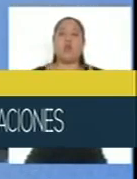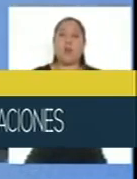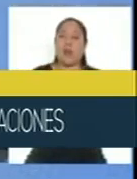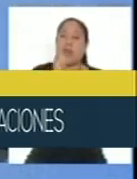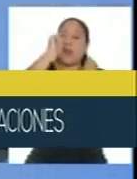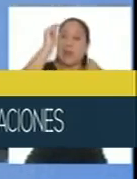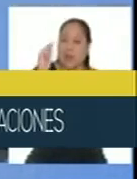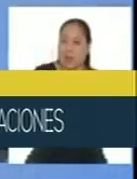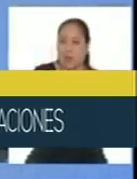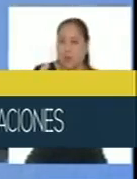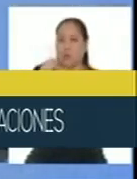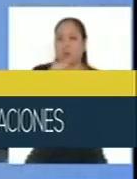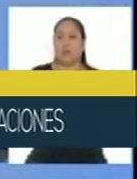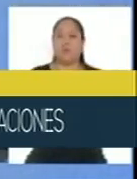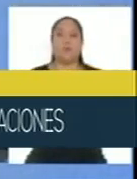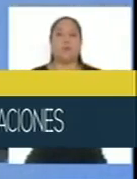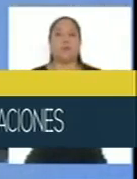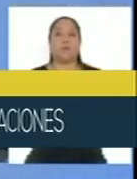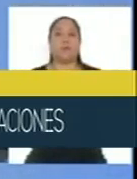más alejanos,